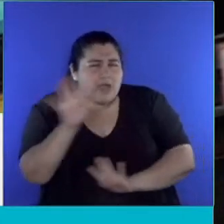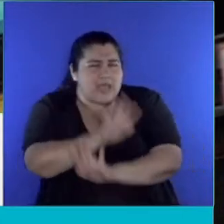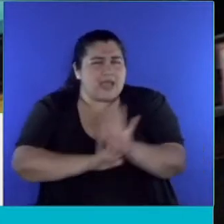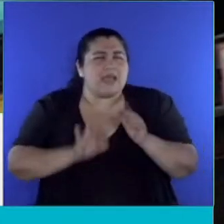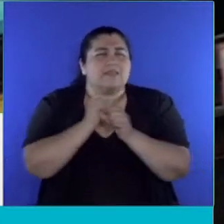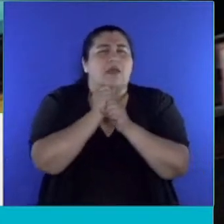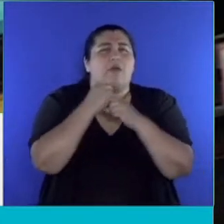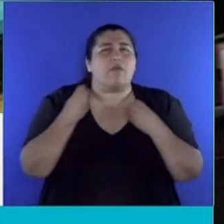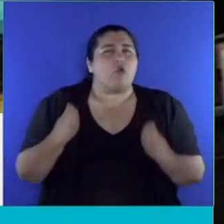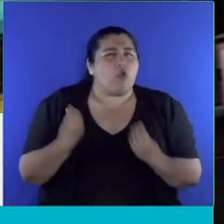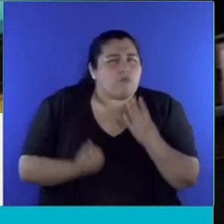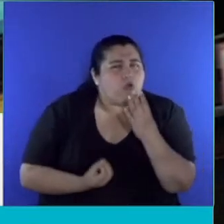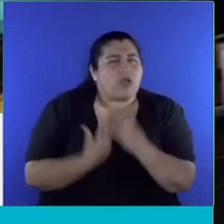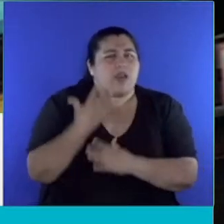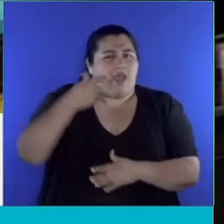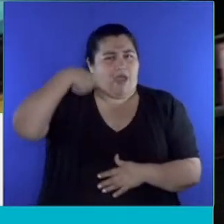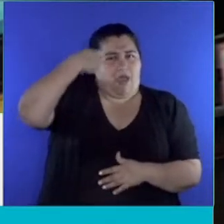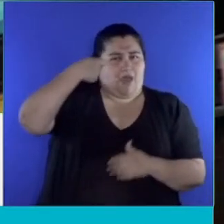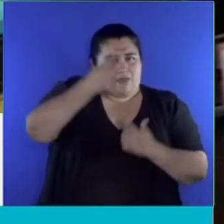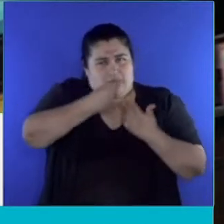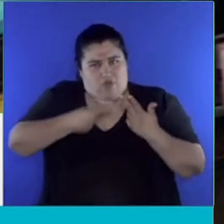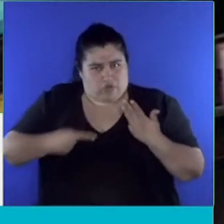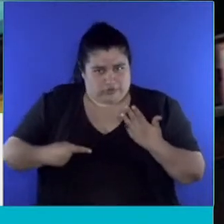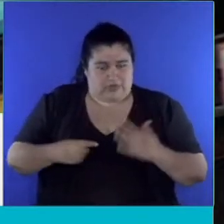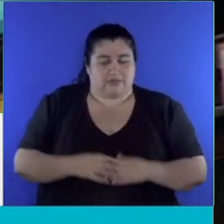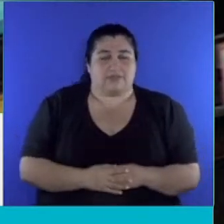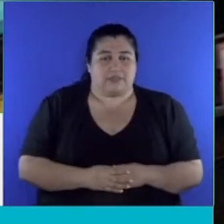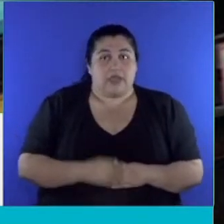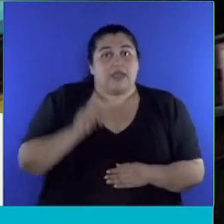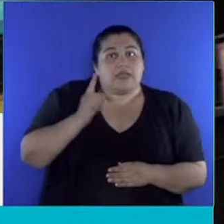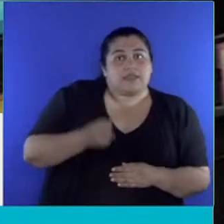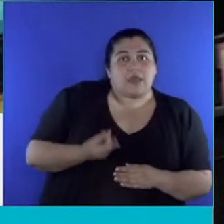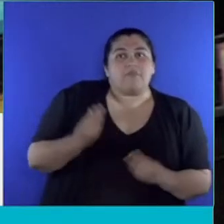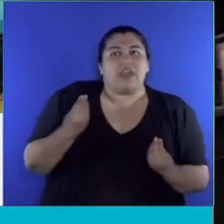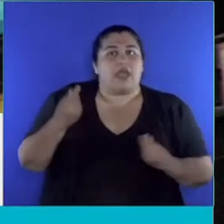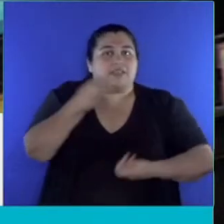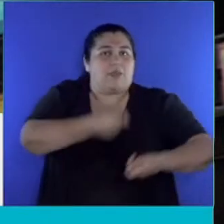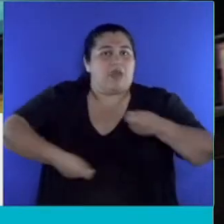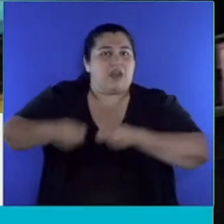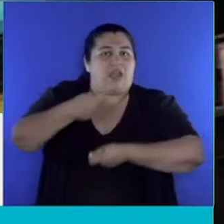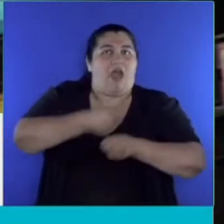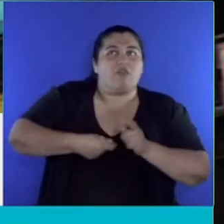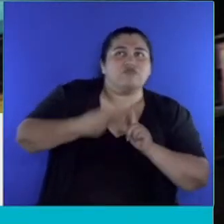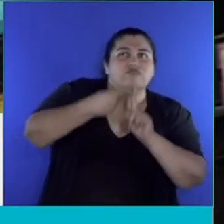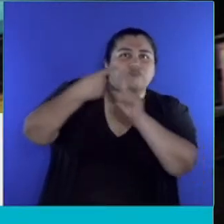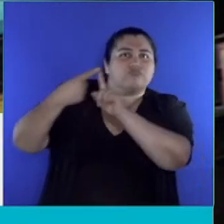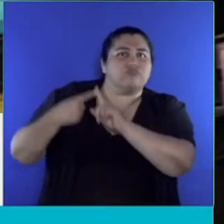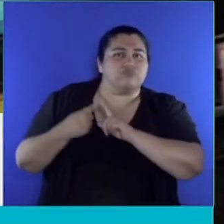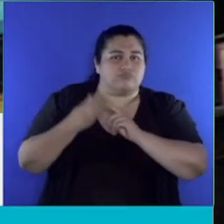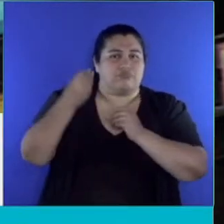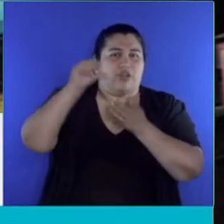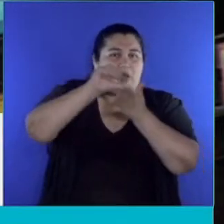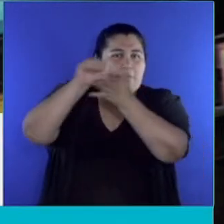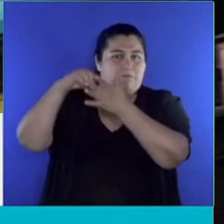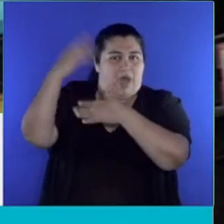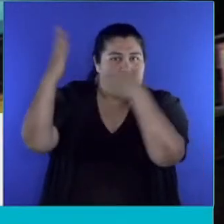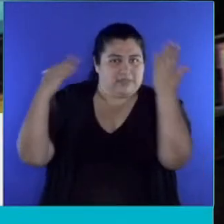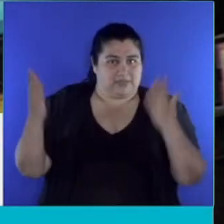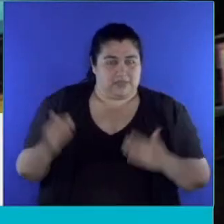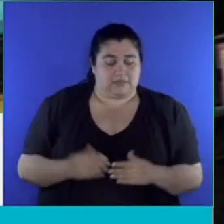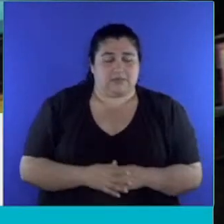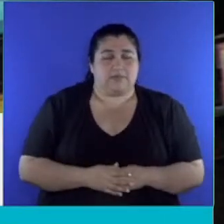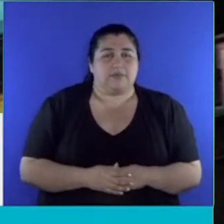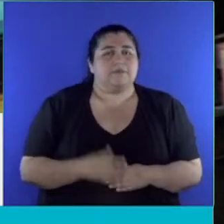de esa producción audiovisual y cómo afrontar también los potenciales mercados internacionales. Entonces,